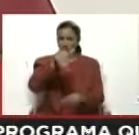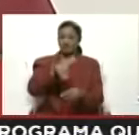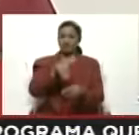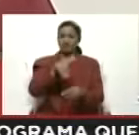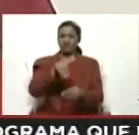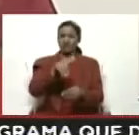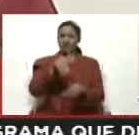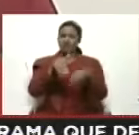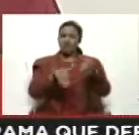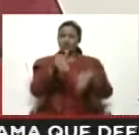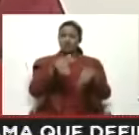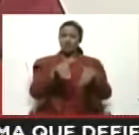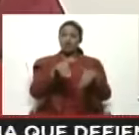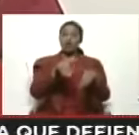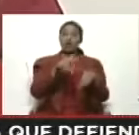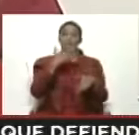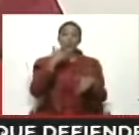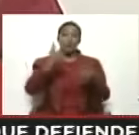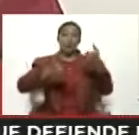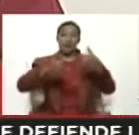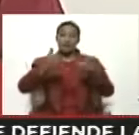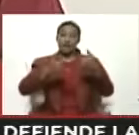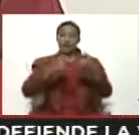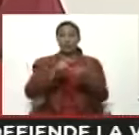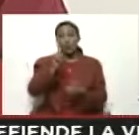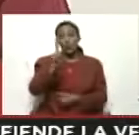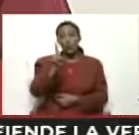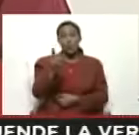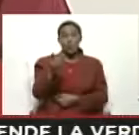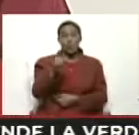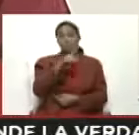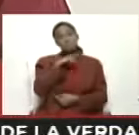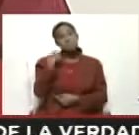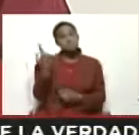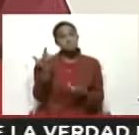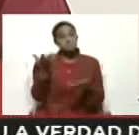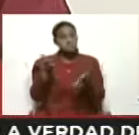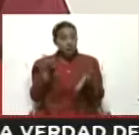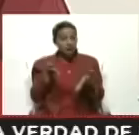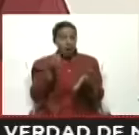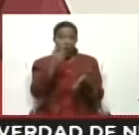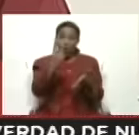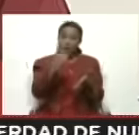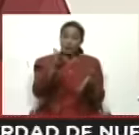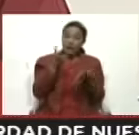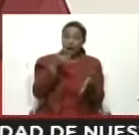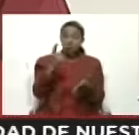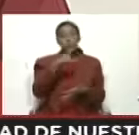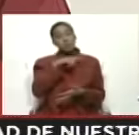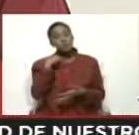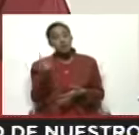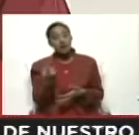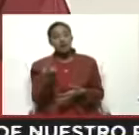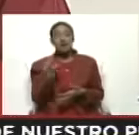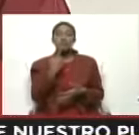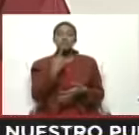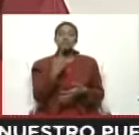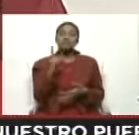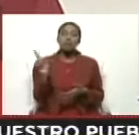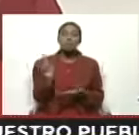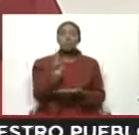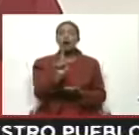que el que pierda reconozca los resultados, no salga